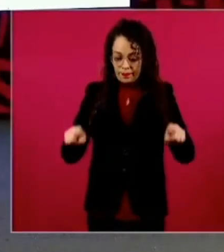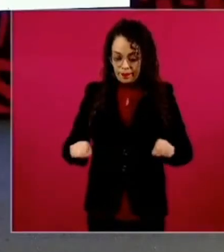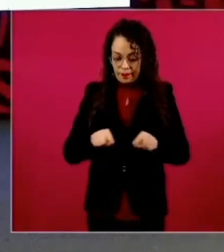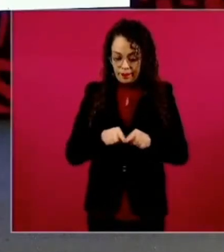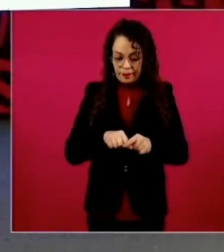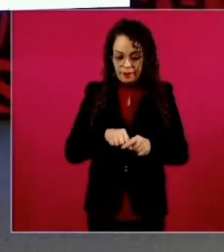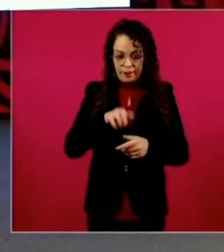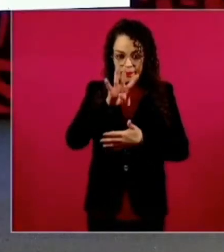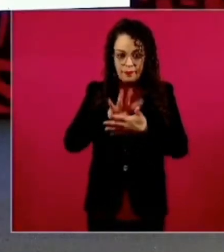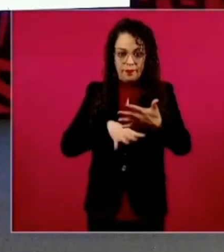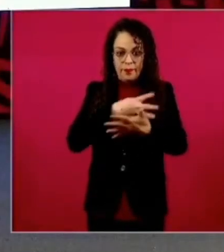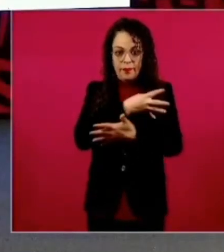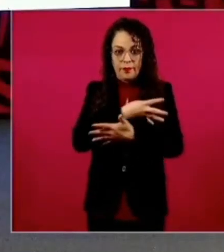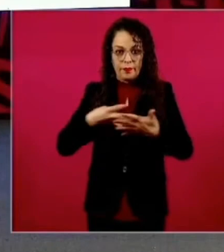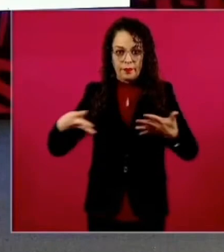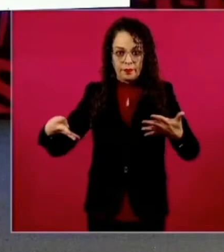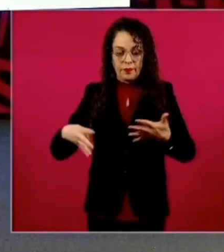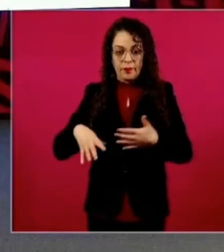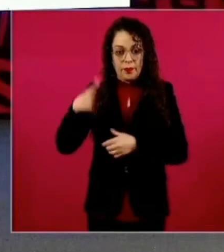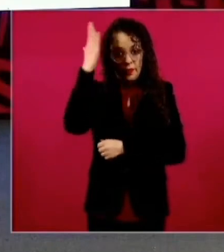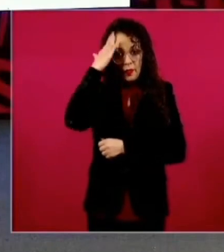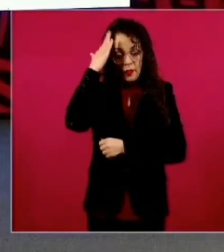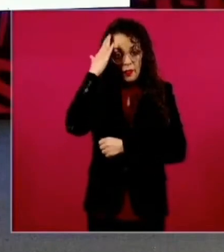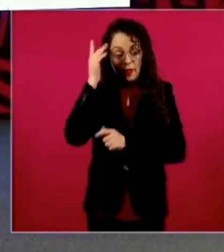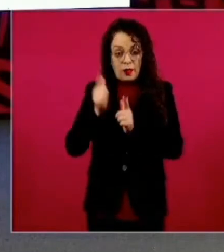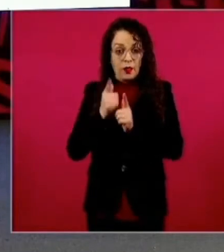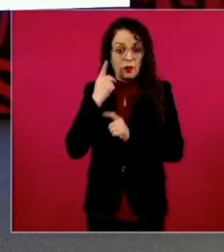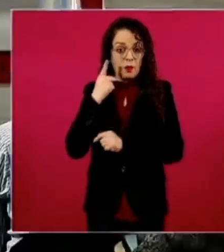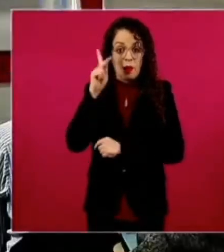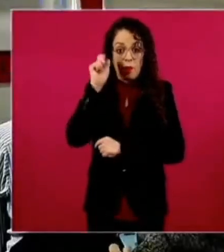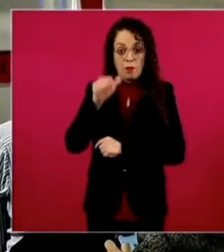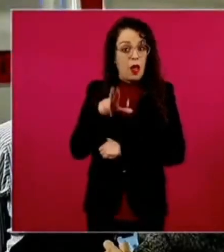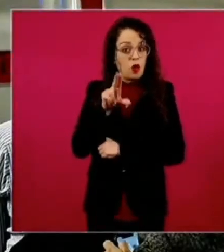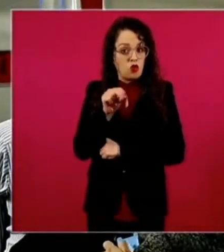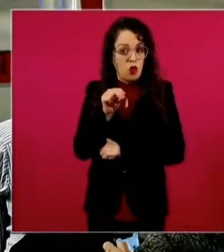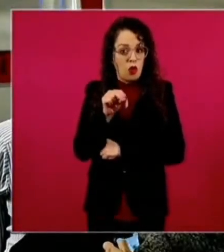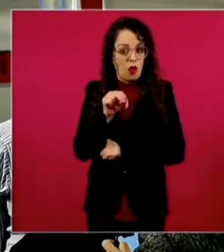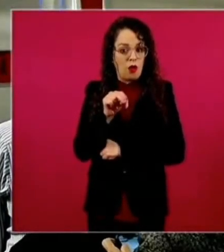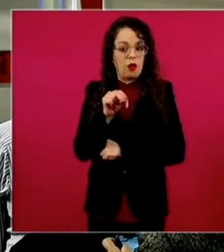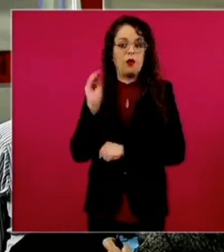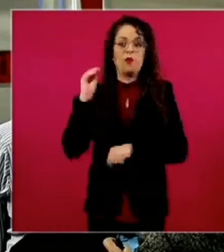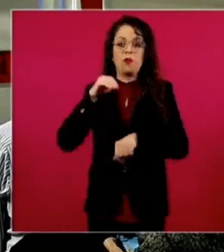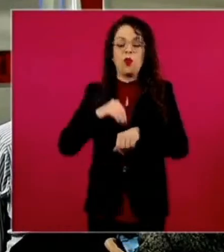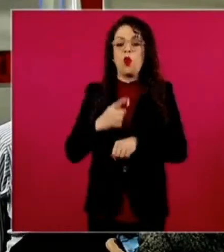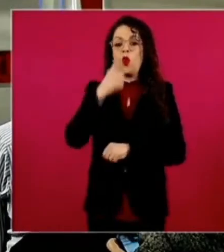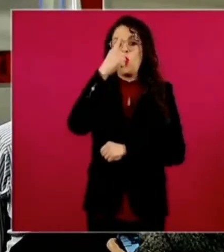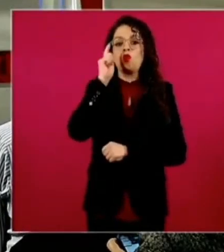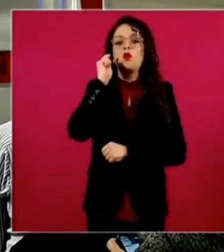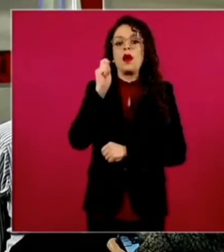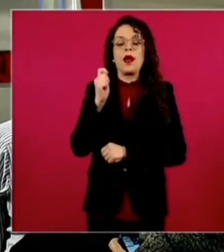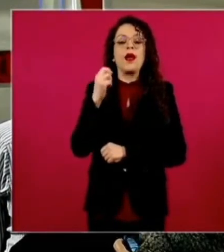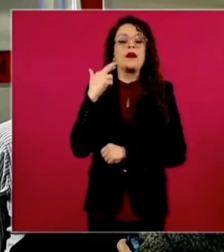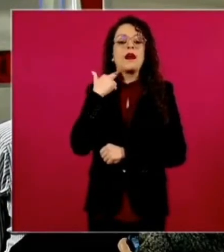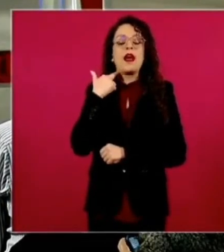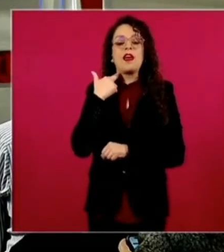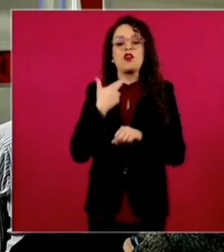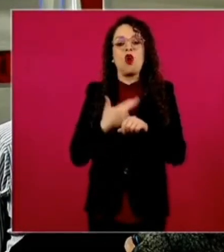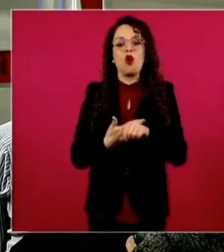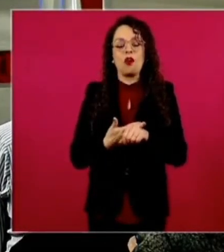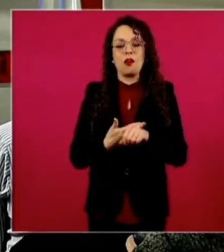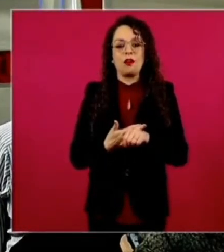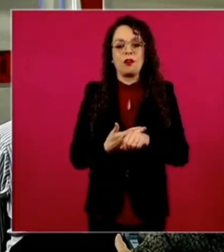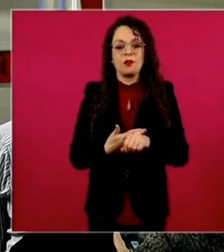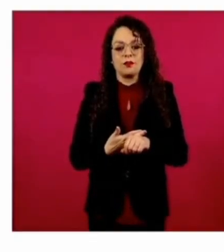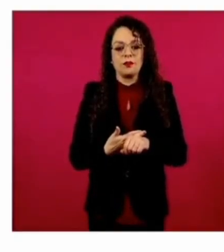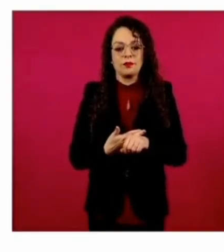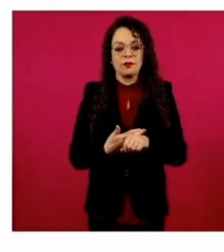que no encabece el Partido de Acción Nacional llevará por lo menos un regidor y dirección